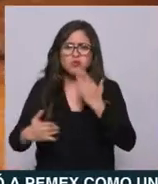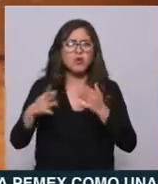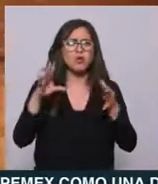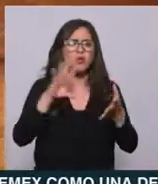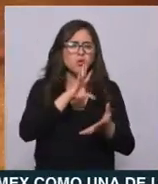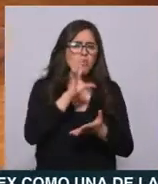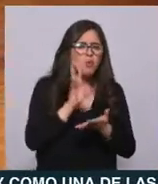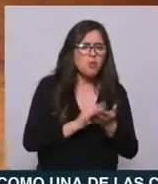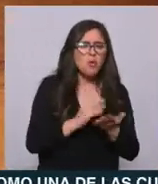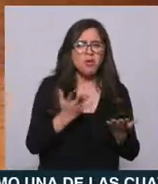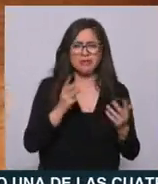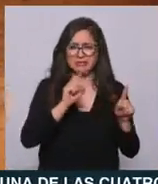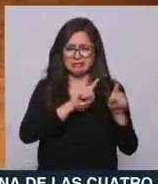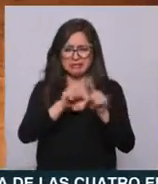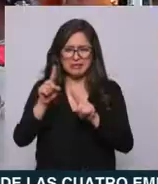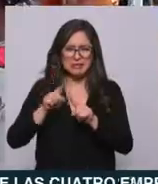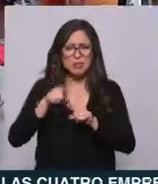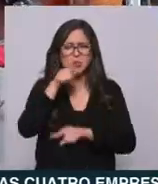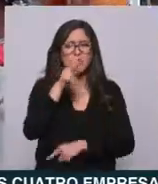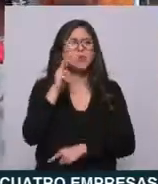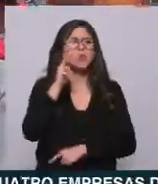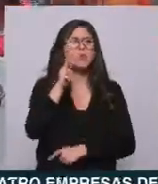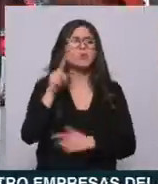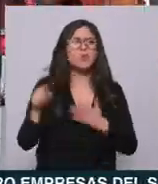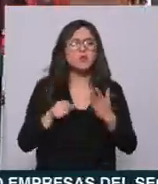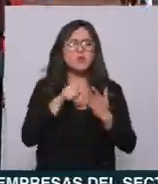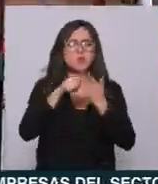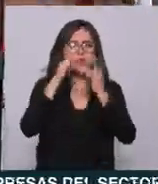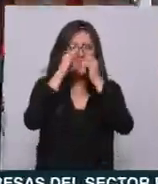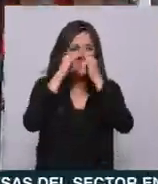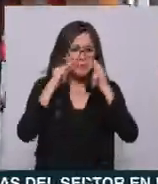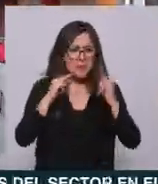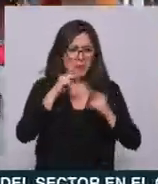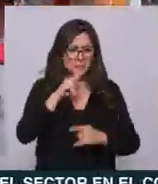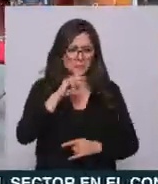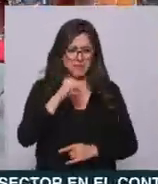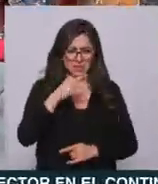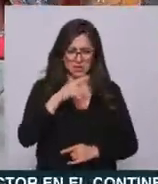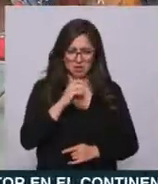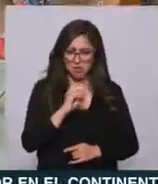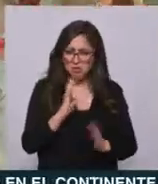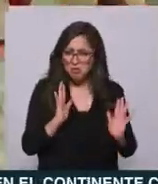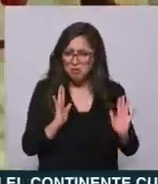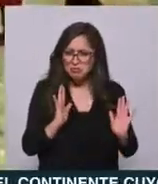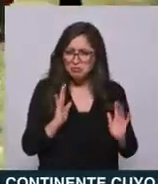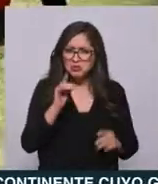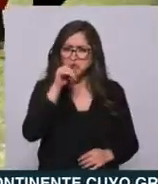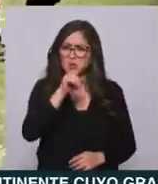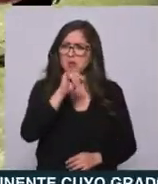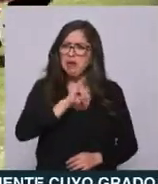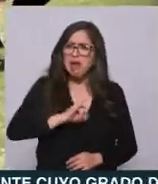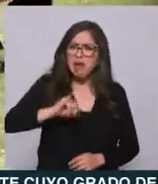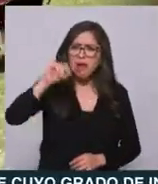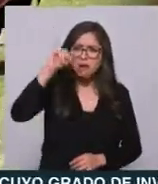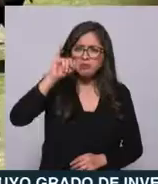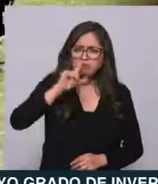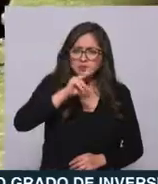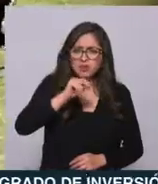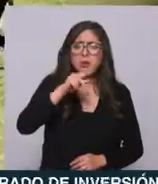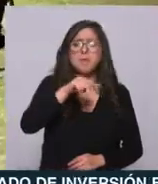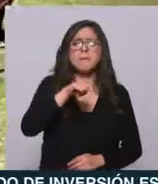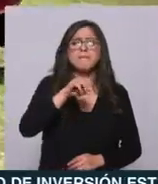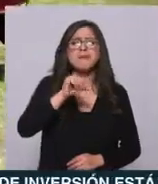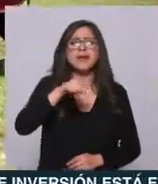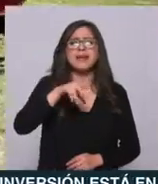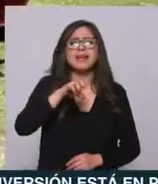bodas o incluso quedarse en un campamento vikingo. Mire, no tiene que ir muy lejos porque en La Marquesa se